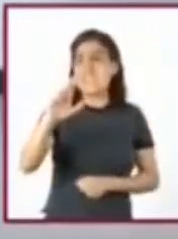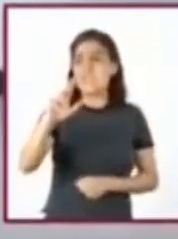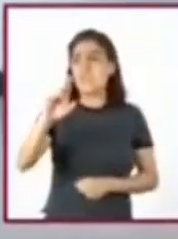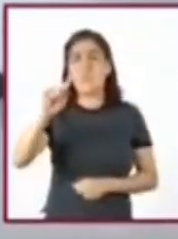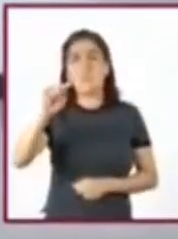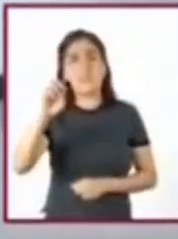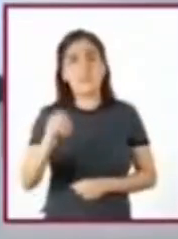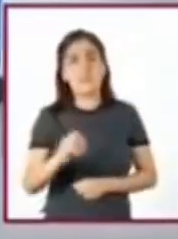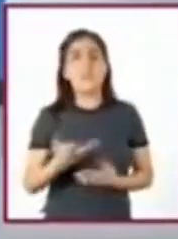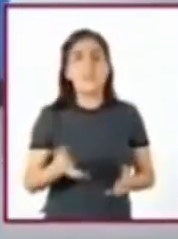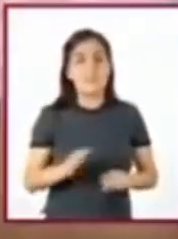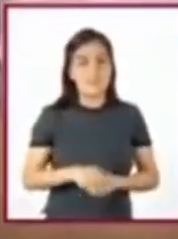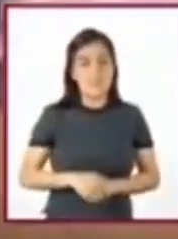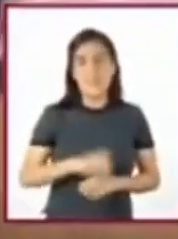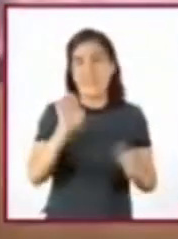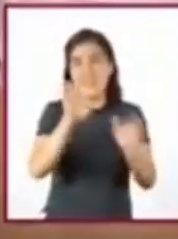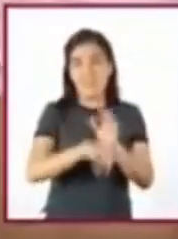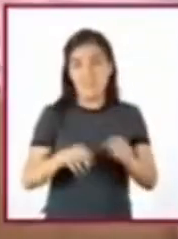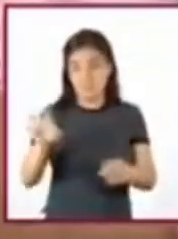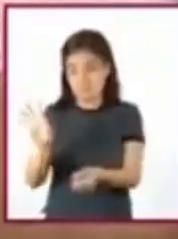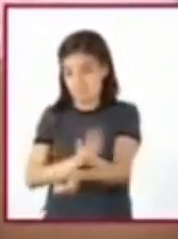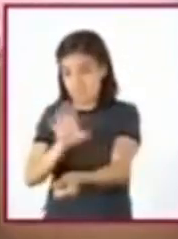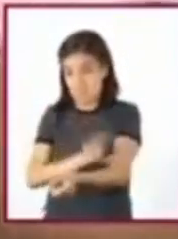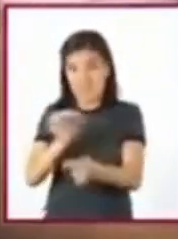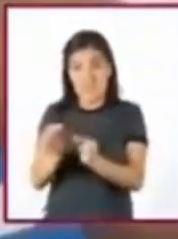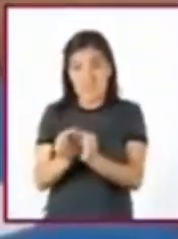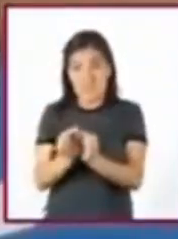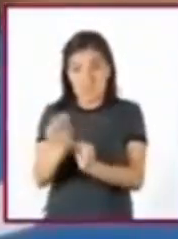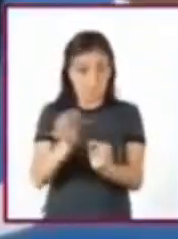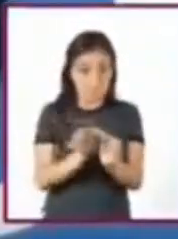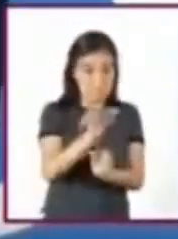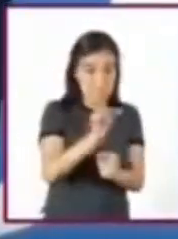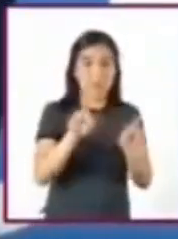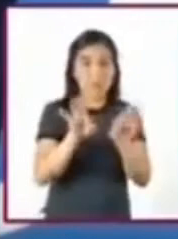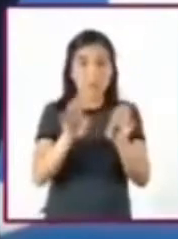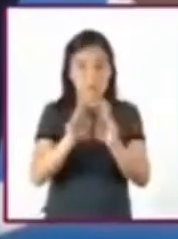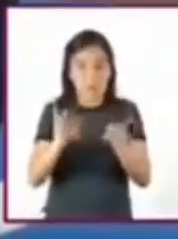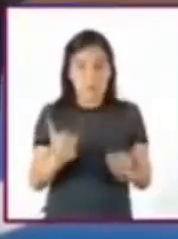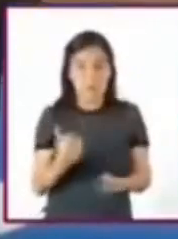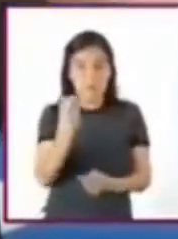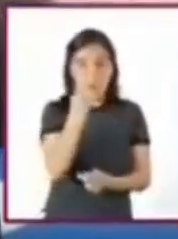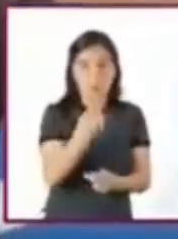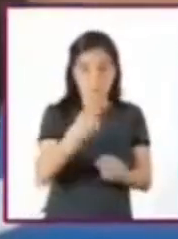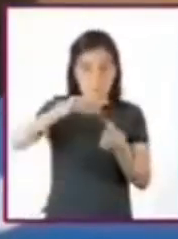si tomo este trozo de cable y lo conecto uniendo sus extremos,